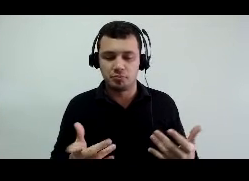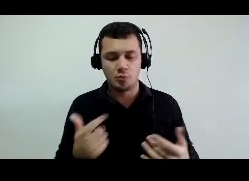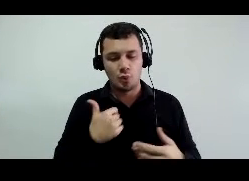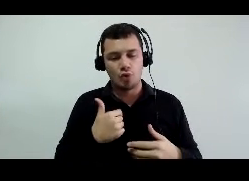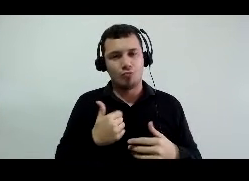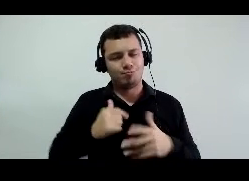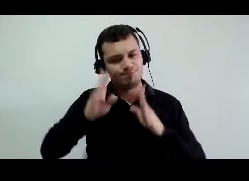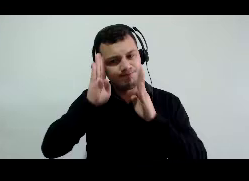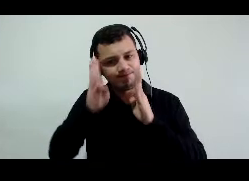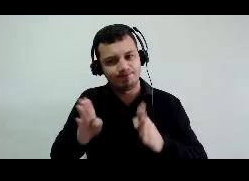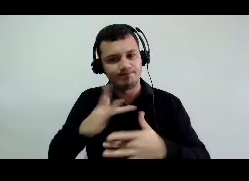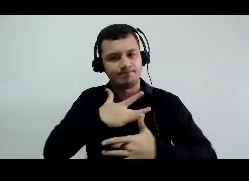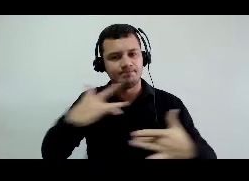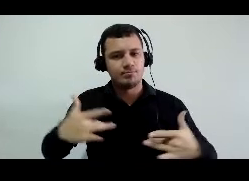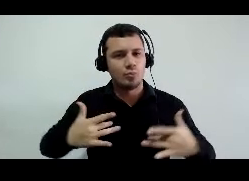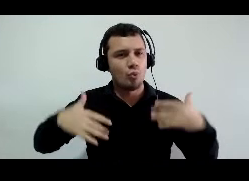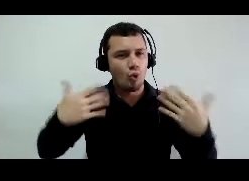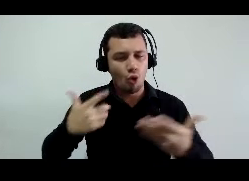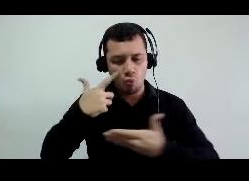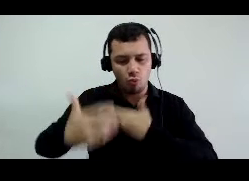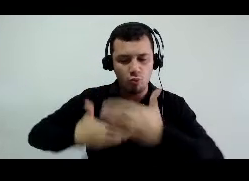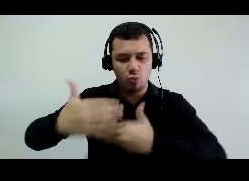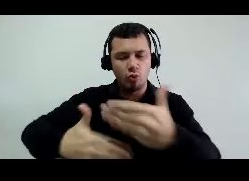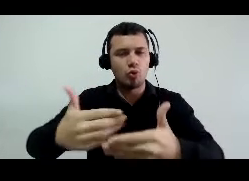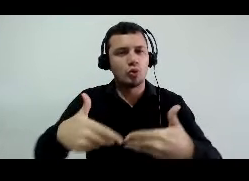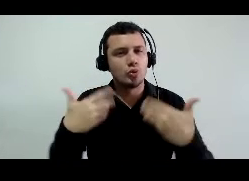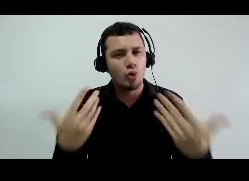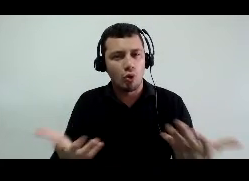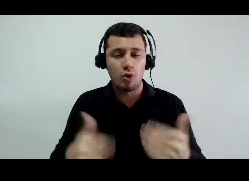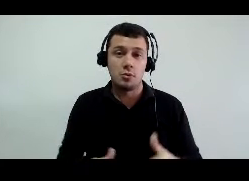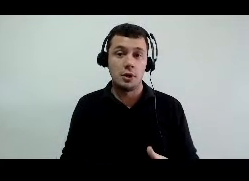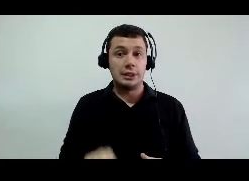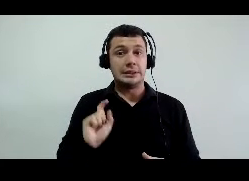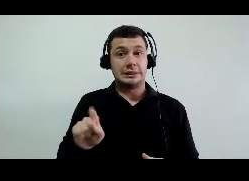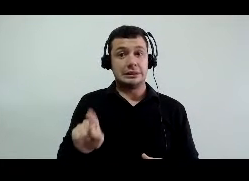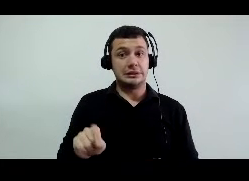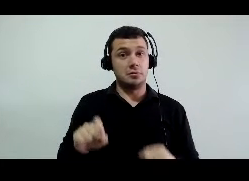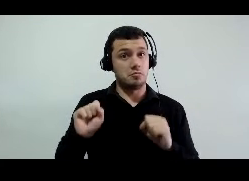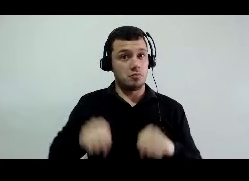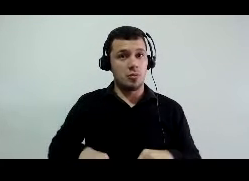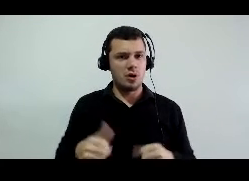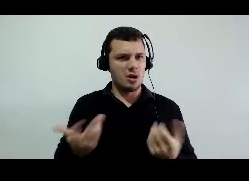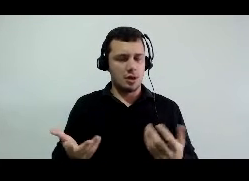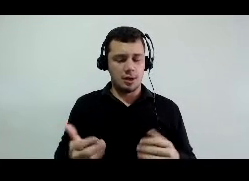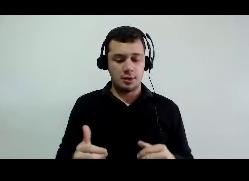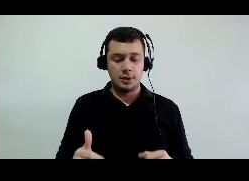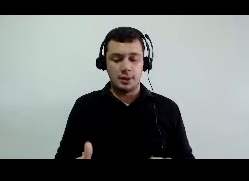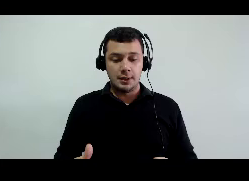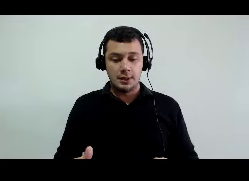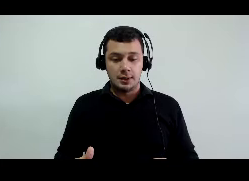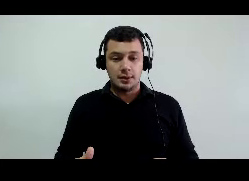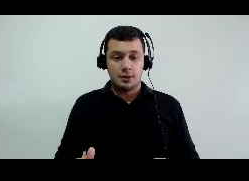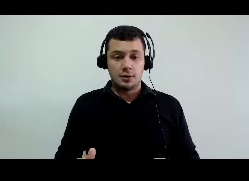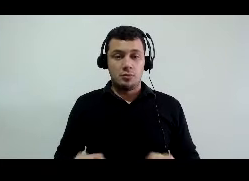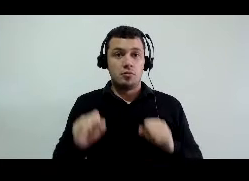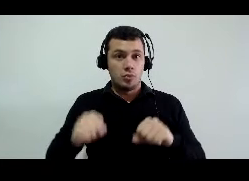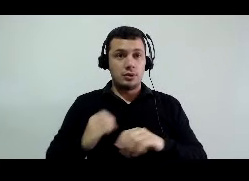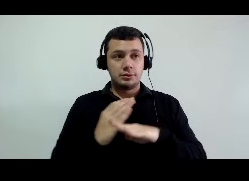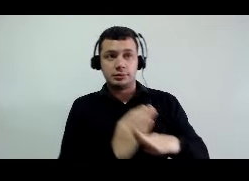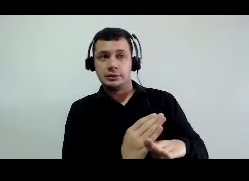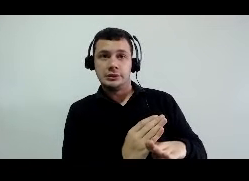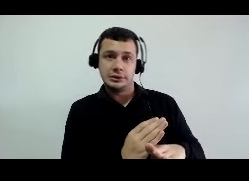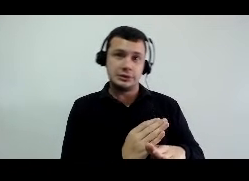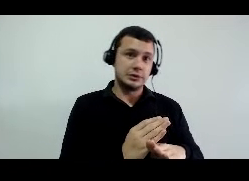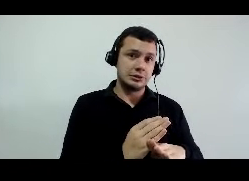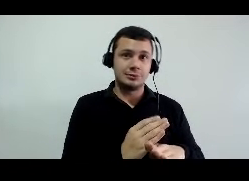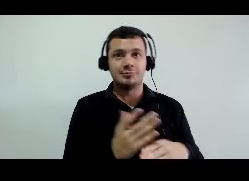lo que yo he calculado si ese evento es prevenible o no es prevenible, ese evento adverso, qué herramientas